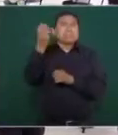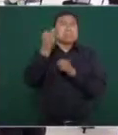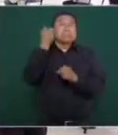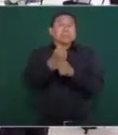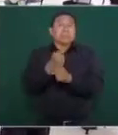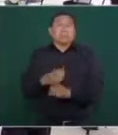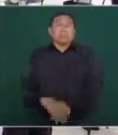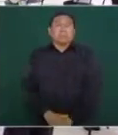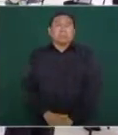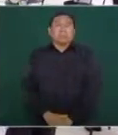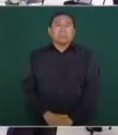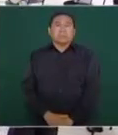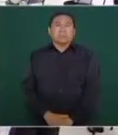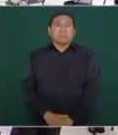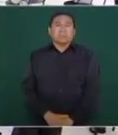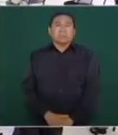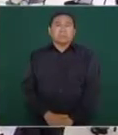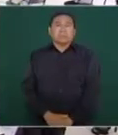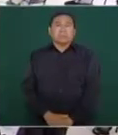años.